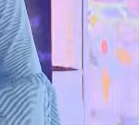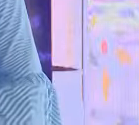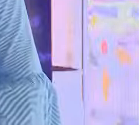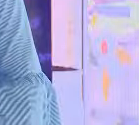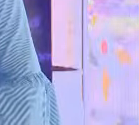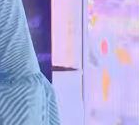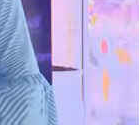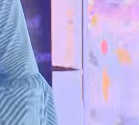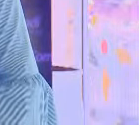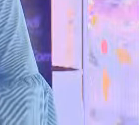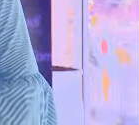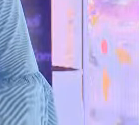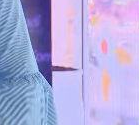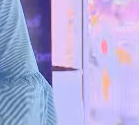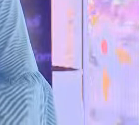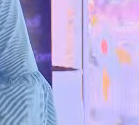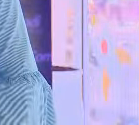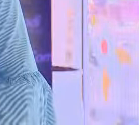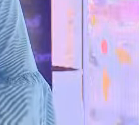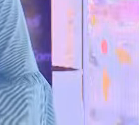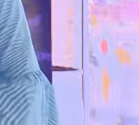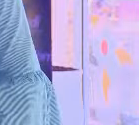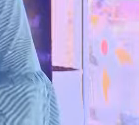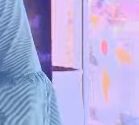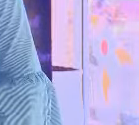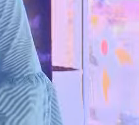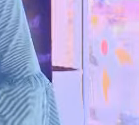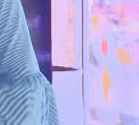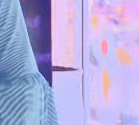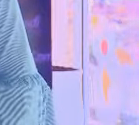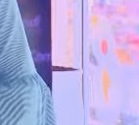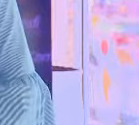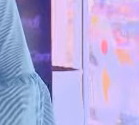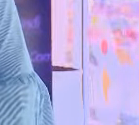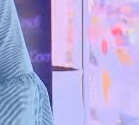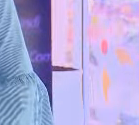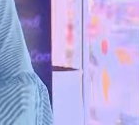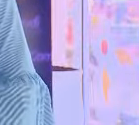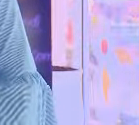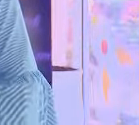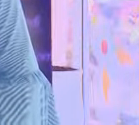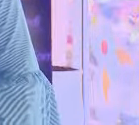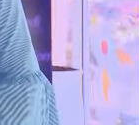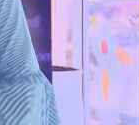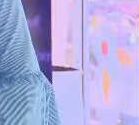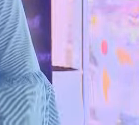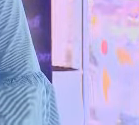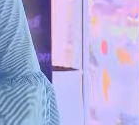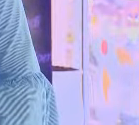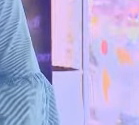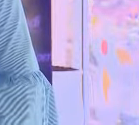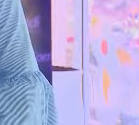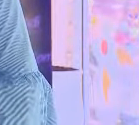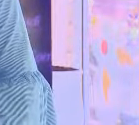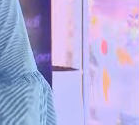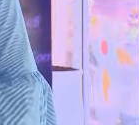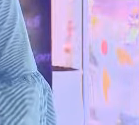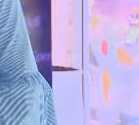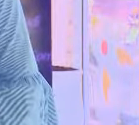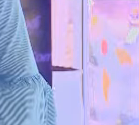En el marco de la temporada de conciertos que realizamos con el Banco de la República, la Fundación Hispanoamericana, Confandi y